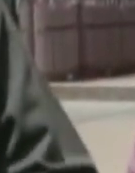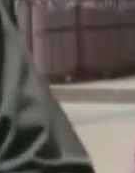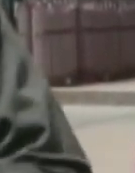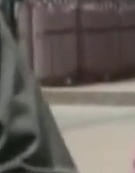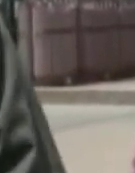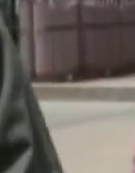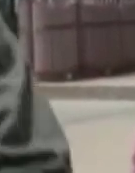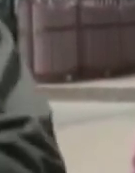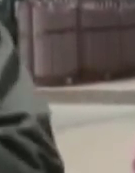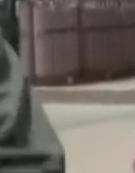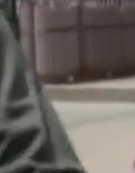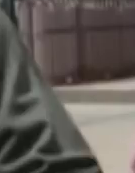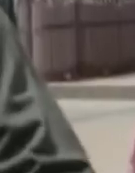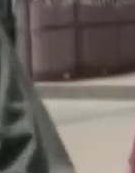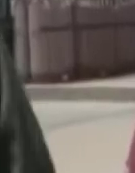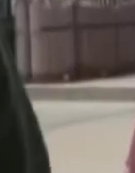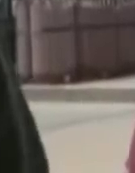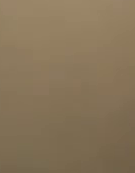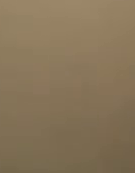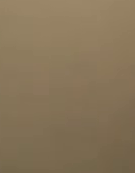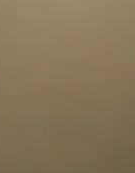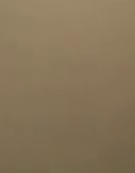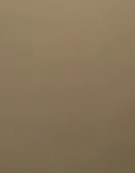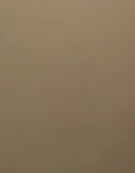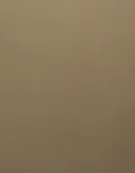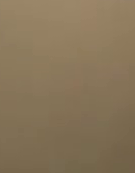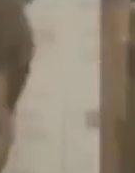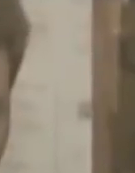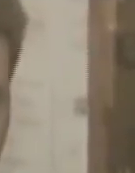sobre la realidad concreta en el propio campo de batalla.